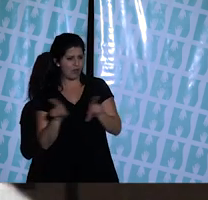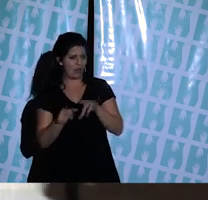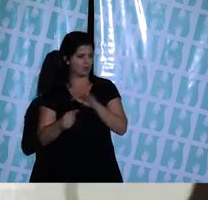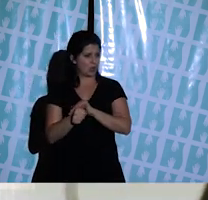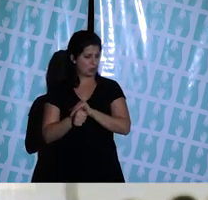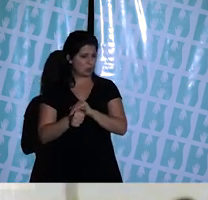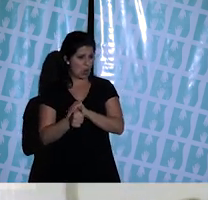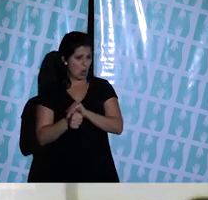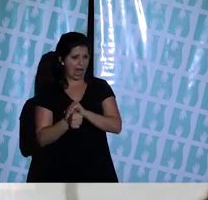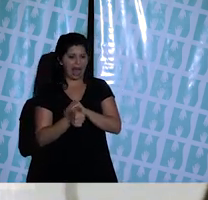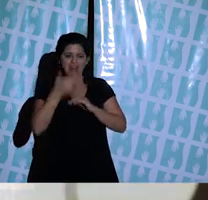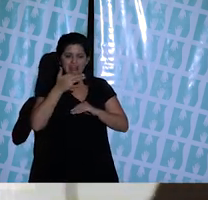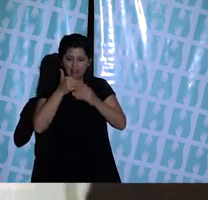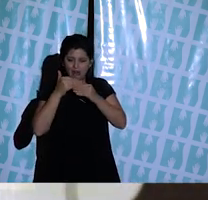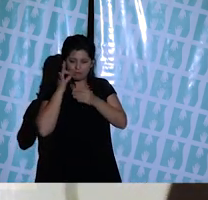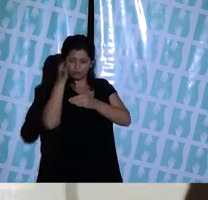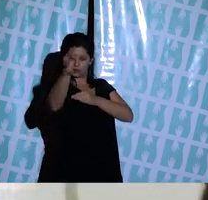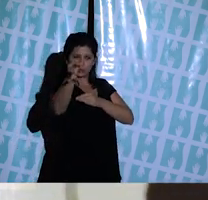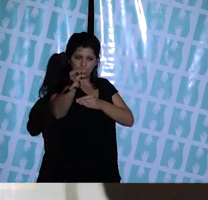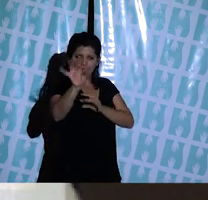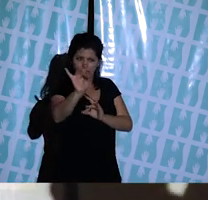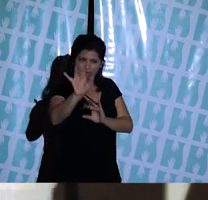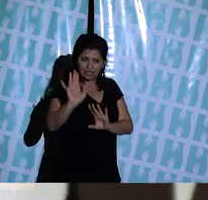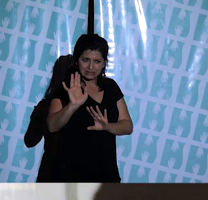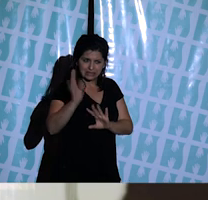mucho las cosas a largo plazo. Y más bajo estrés.